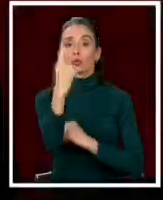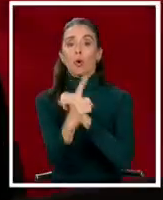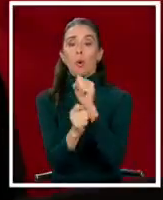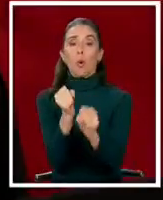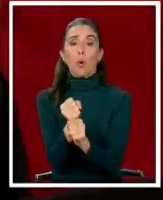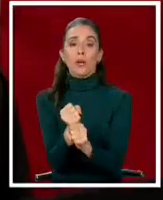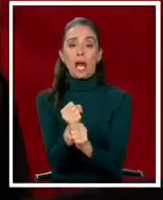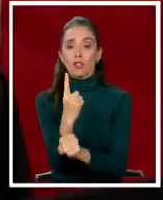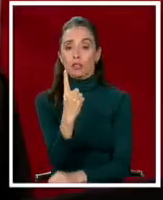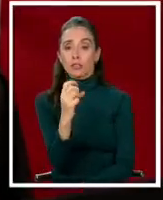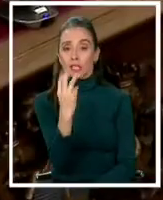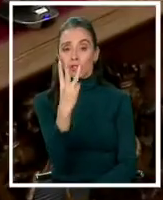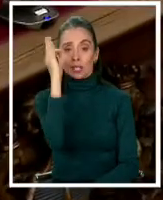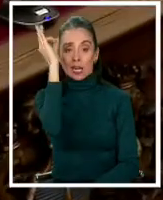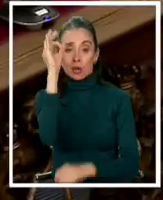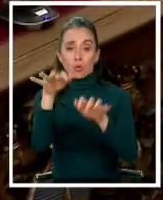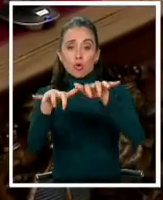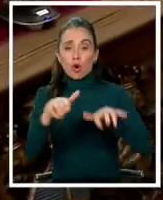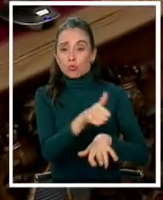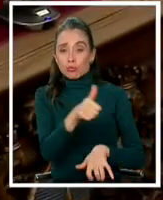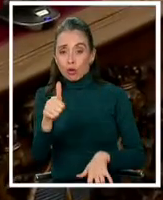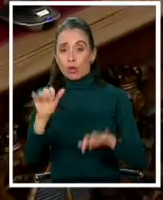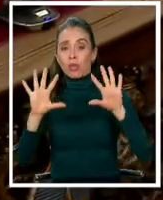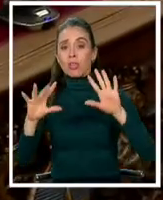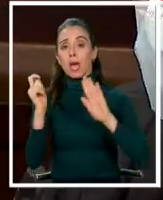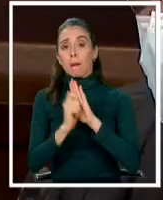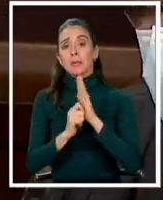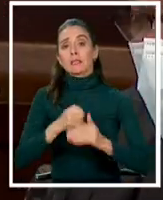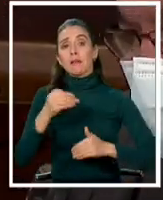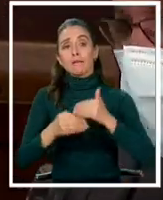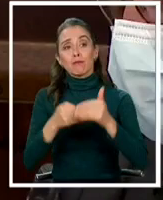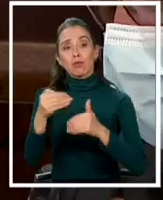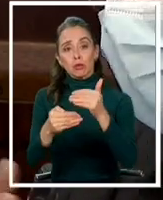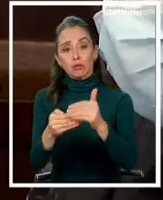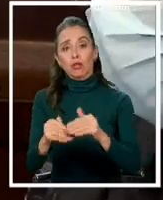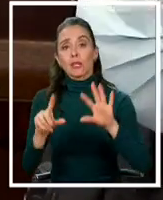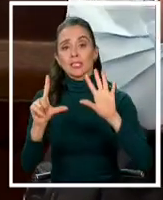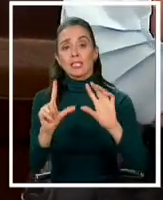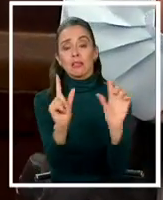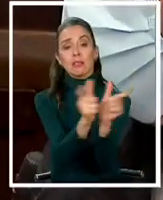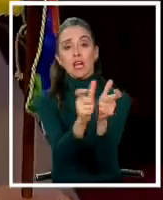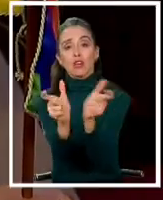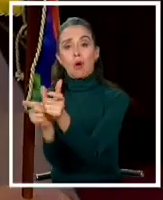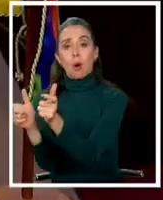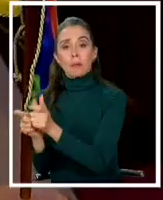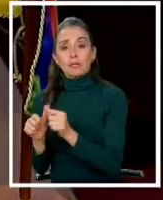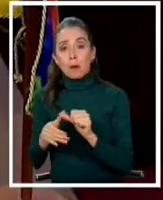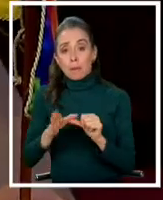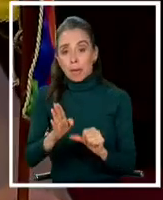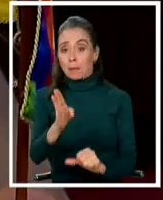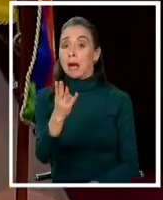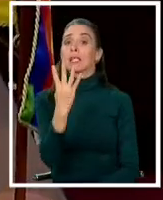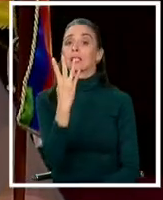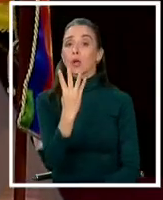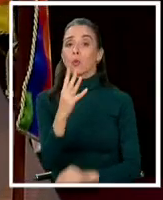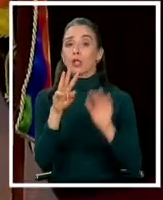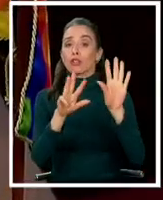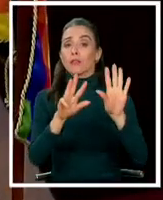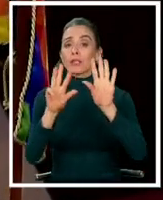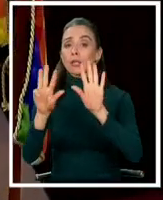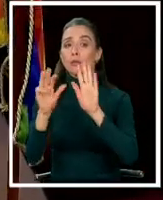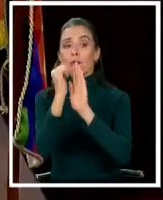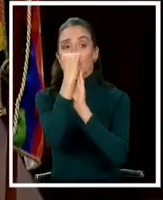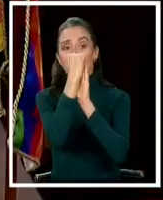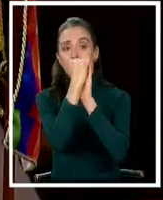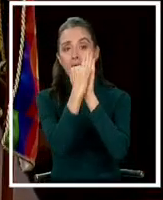año. 103 sesiones de pleno, 10 meses de funcionamiento, 7 comisiones permanentes,